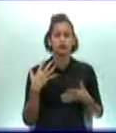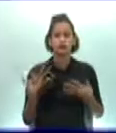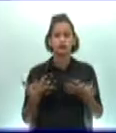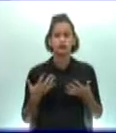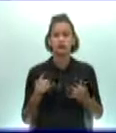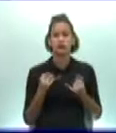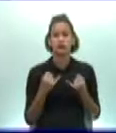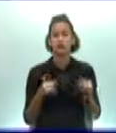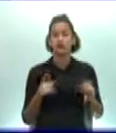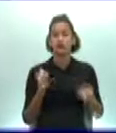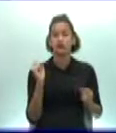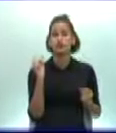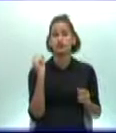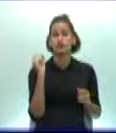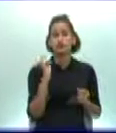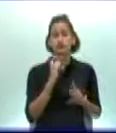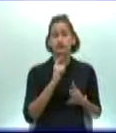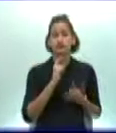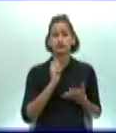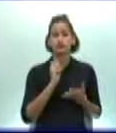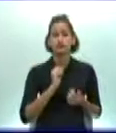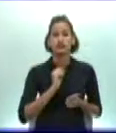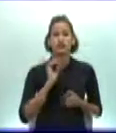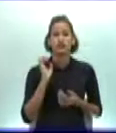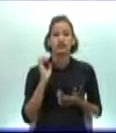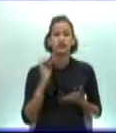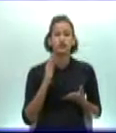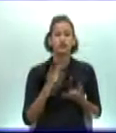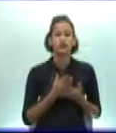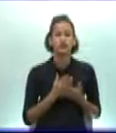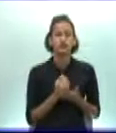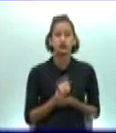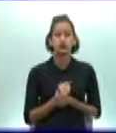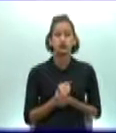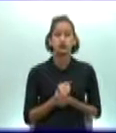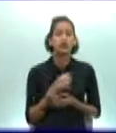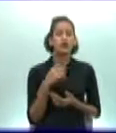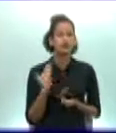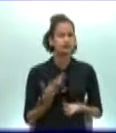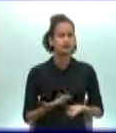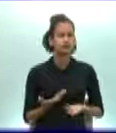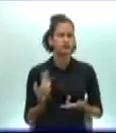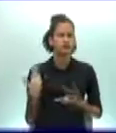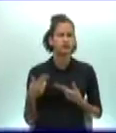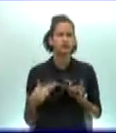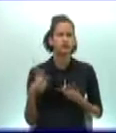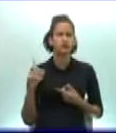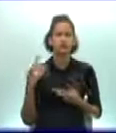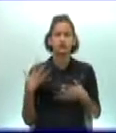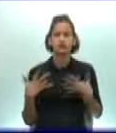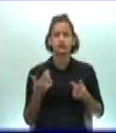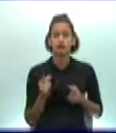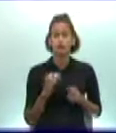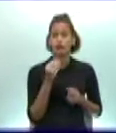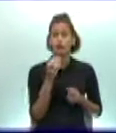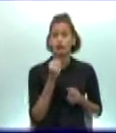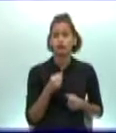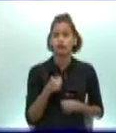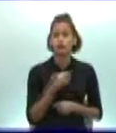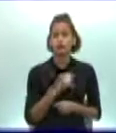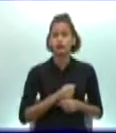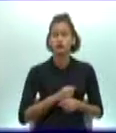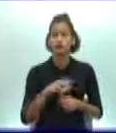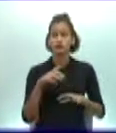cuando finalice nuestro encuentro de trabajo conjunto. Para desarrollar esta actividad, te apoyarás también en el mapa Cuba,